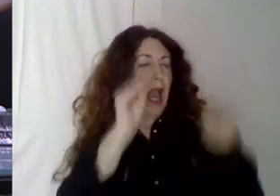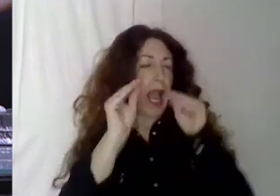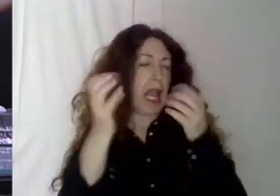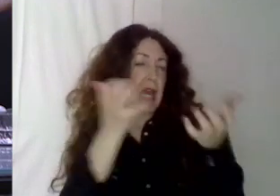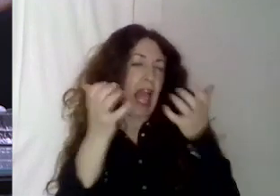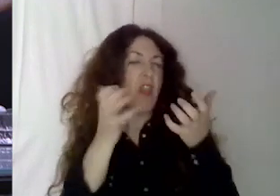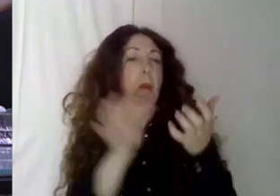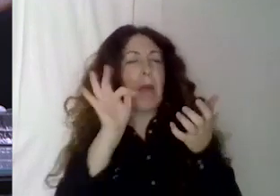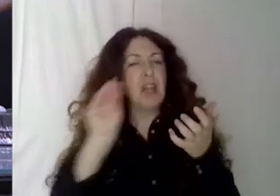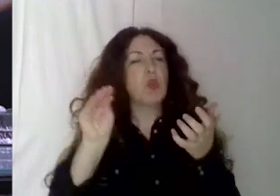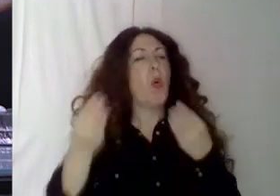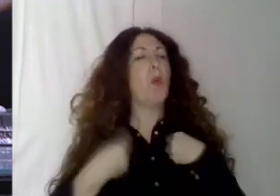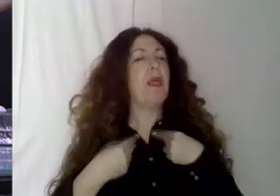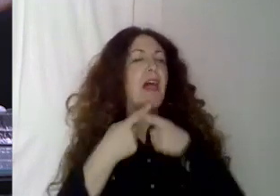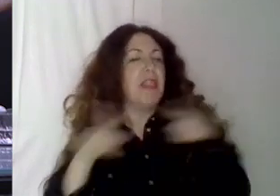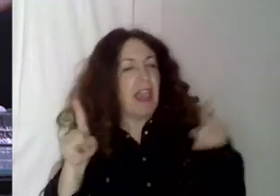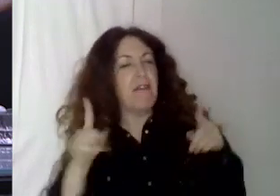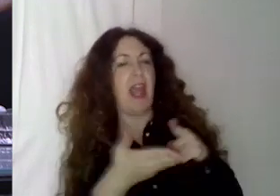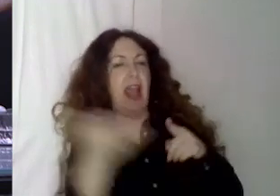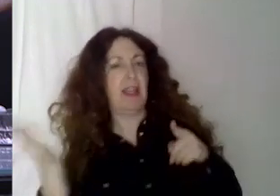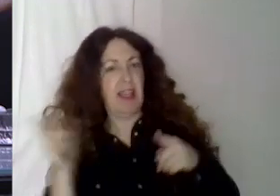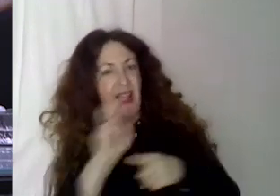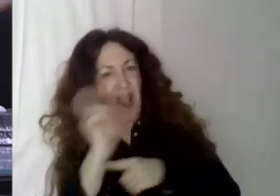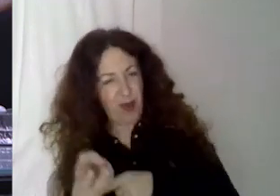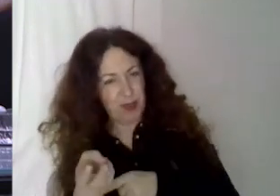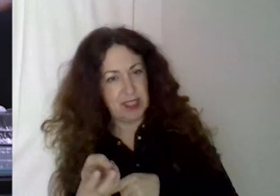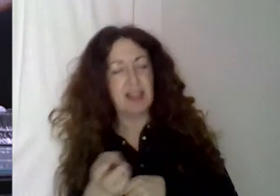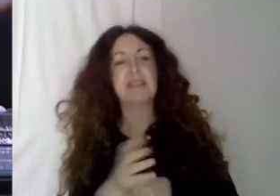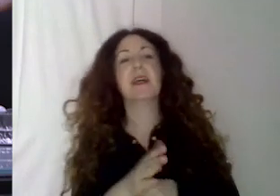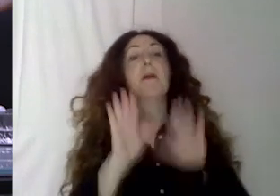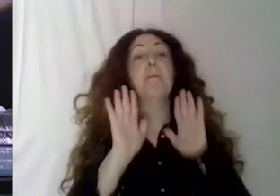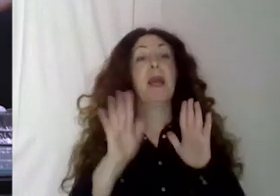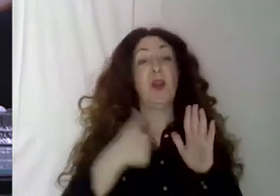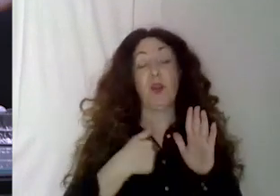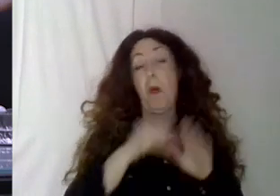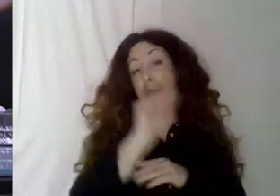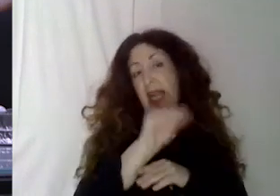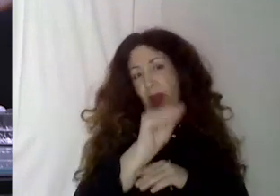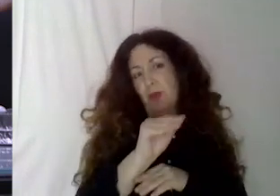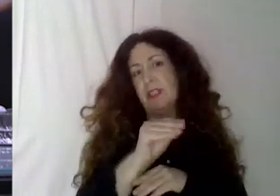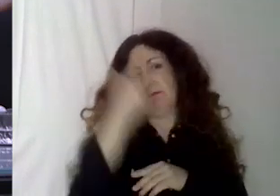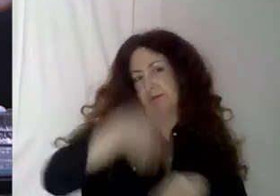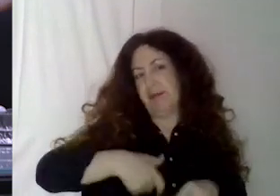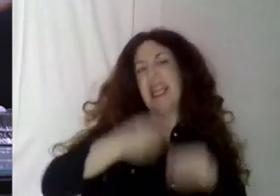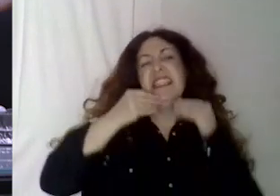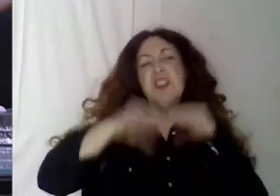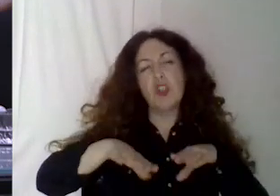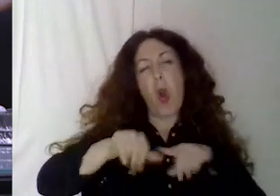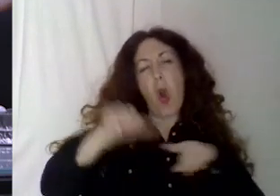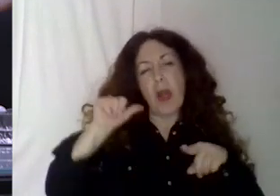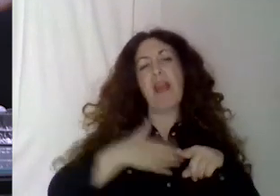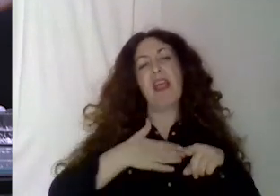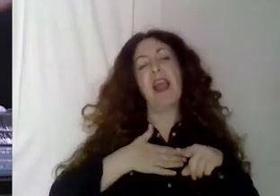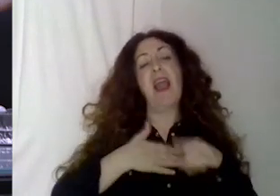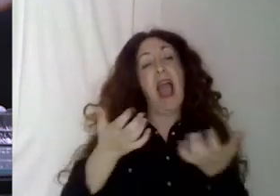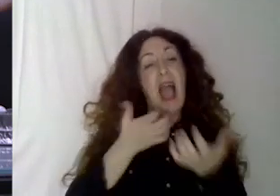la excepcionalidad, tiene realmente un correlato entre el comportamiento y la vida, ¿no? O sea, si en un momento determinado estamos hablando de Miguel